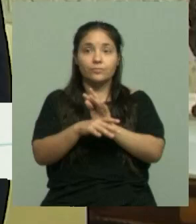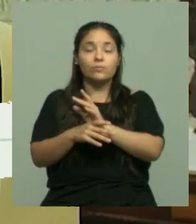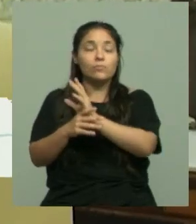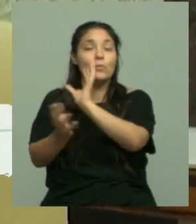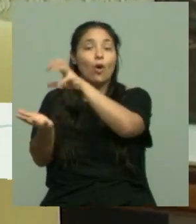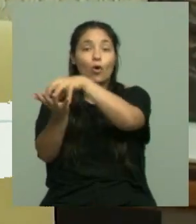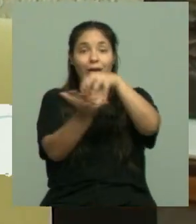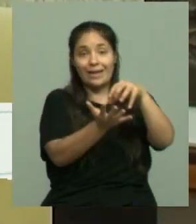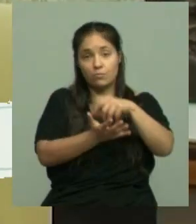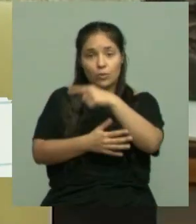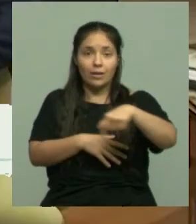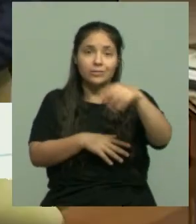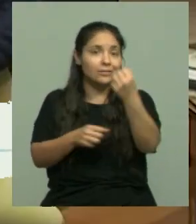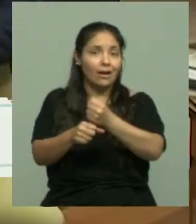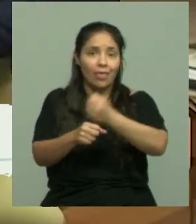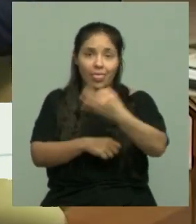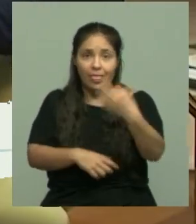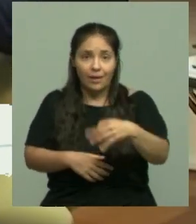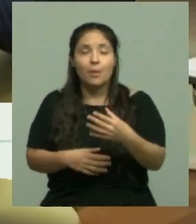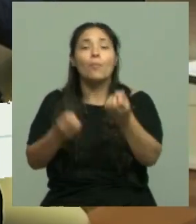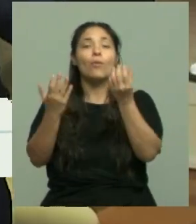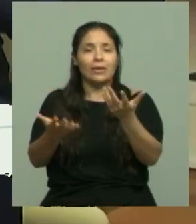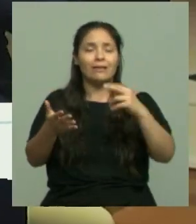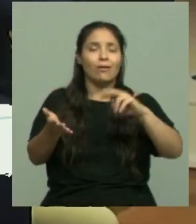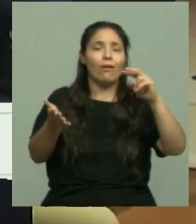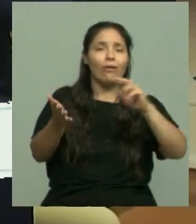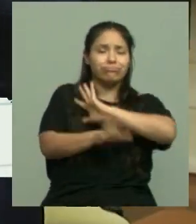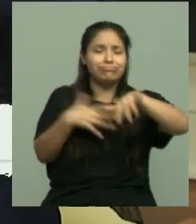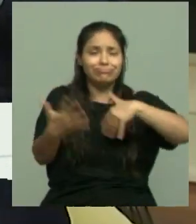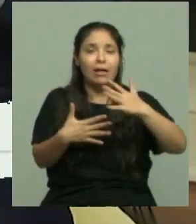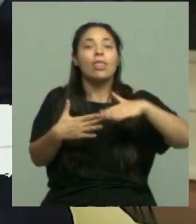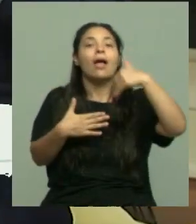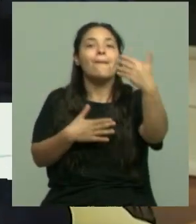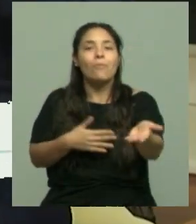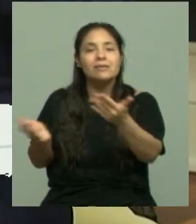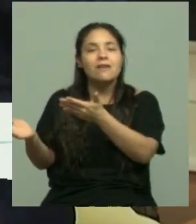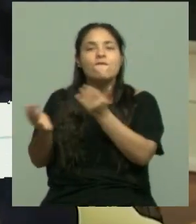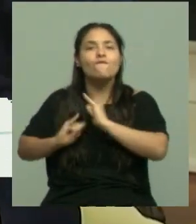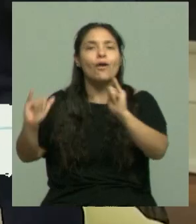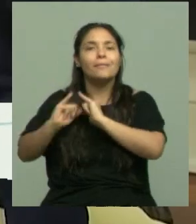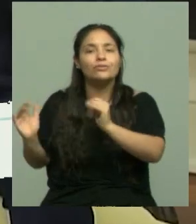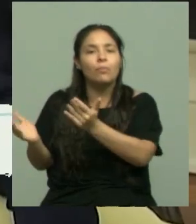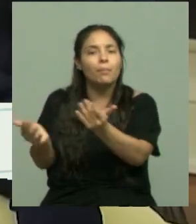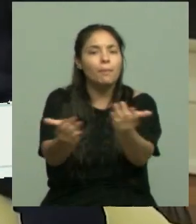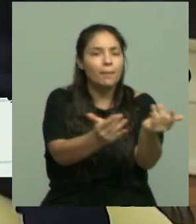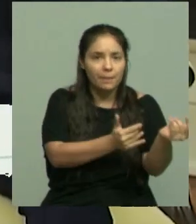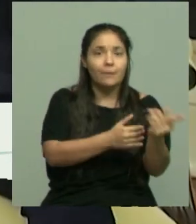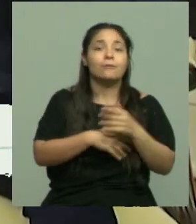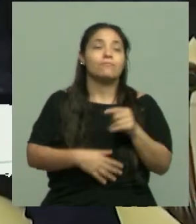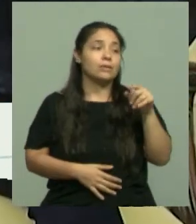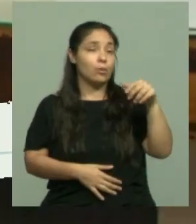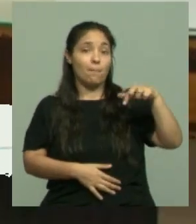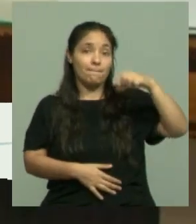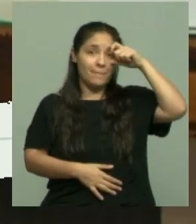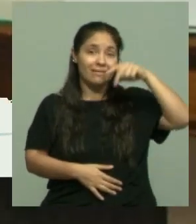trabajar, donde luego del conflicto se tendrán que hacer relevamientos y ver también cuál ha sido el rol propio del Pentágono en relación